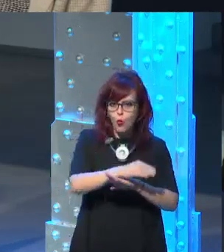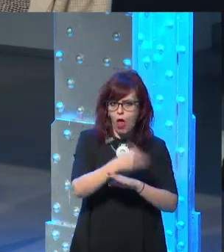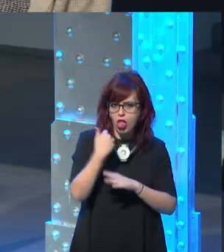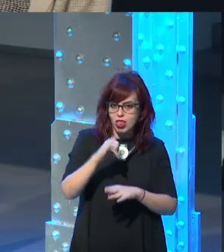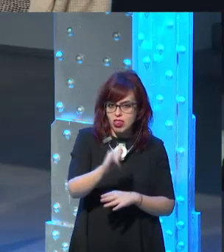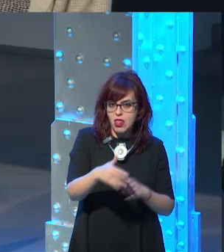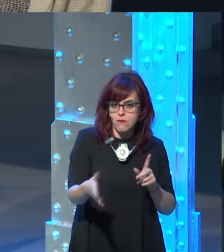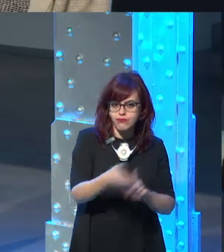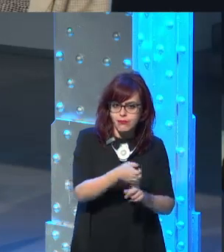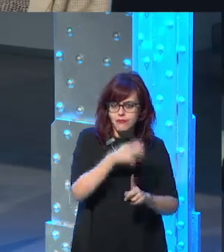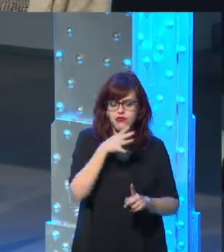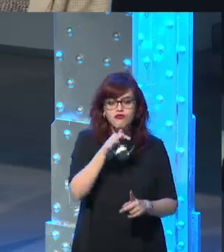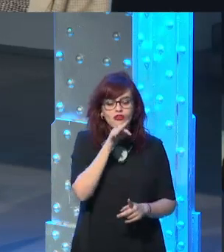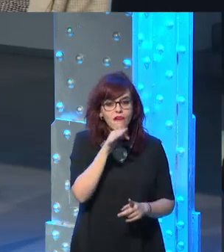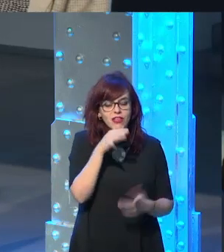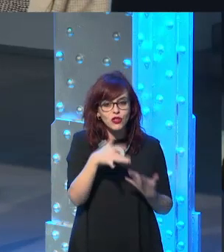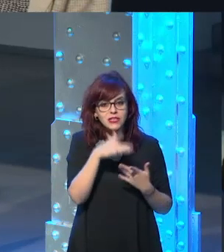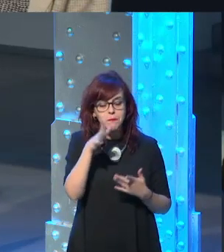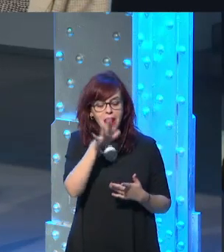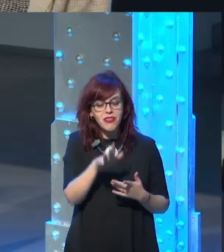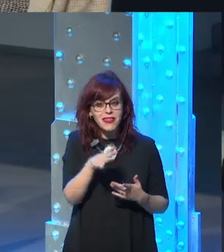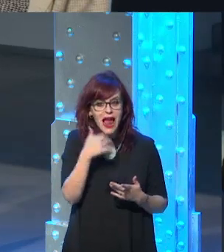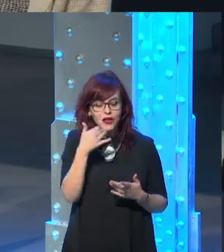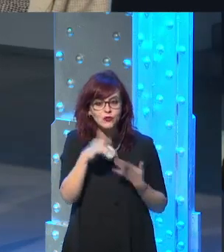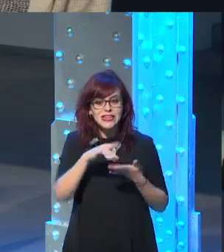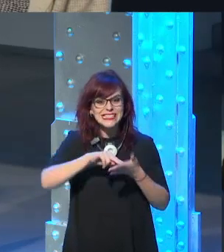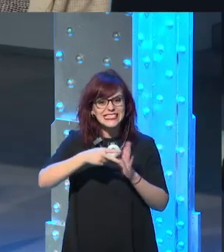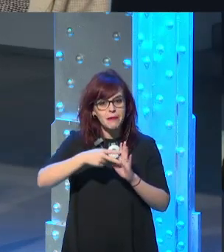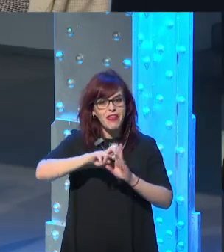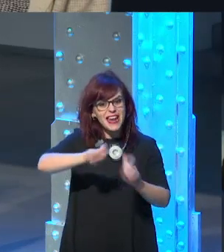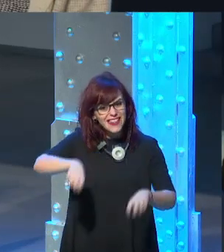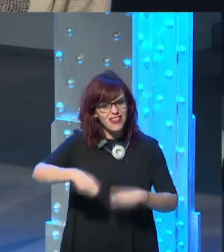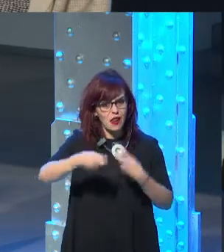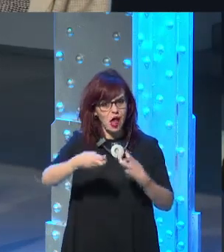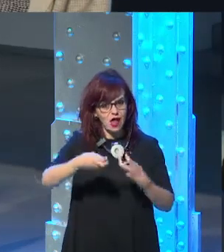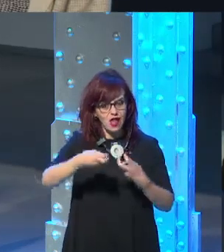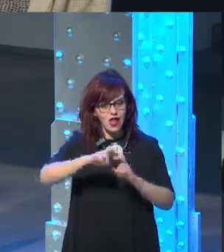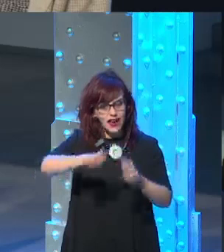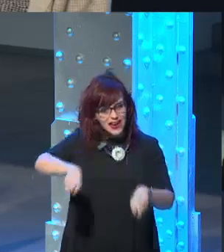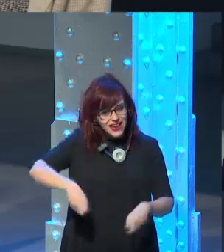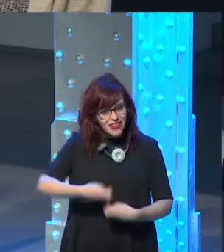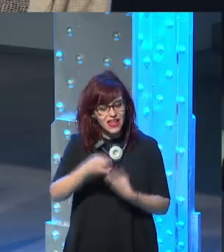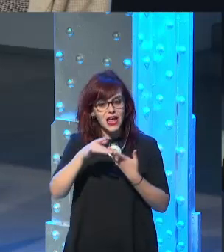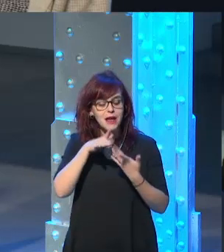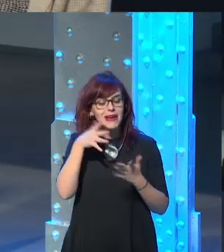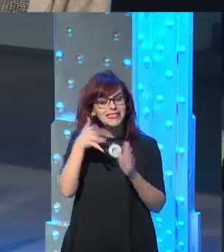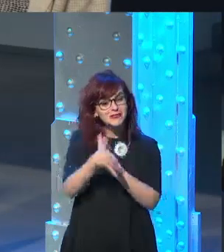¿verdad? Entonces me parece algo tan sencillo como un sistema de reciclaje que sea algo que se pueda expresar de forma